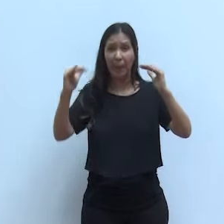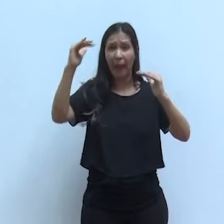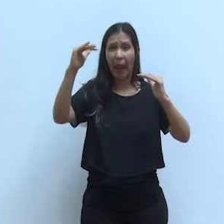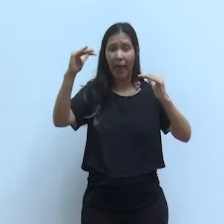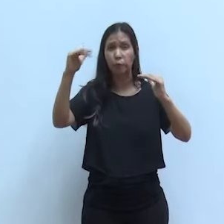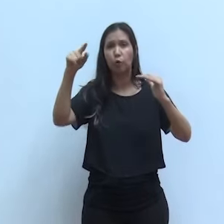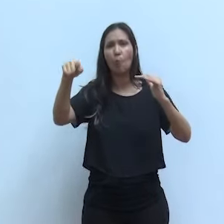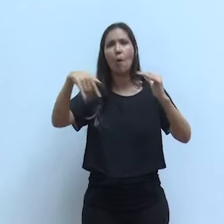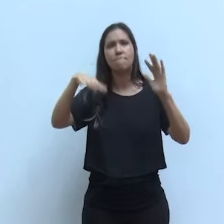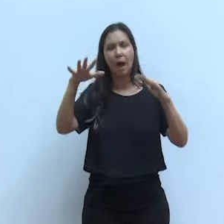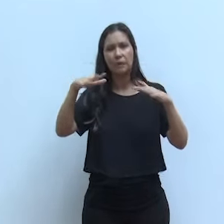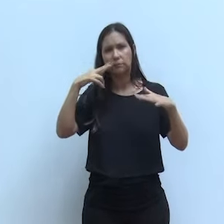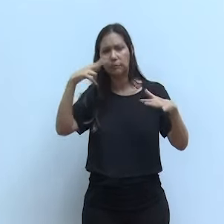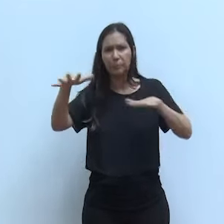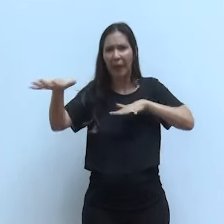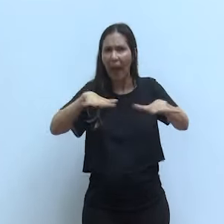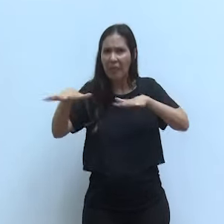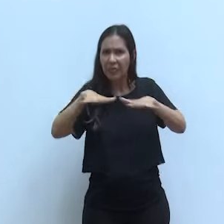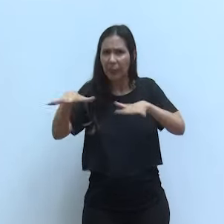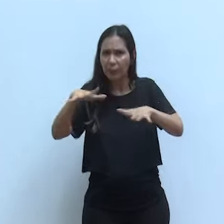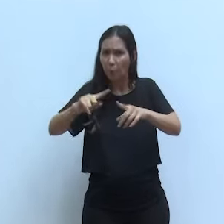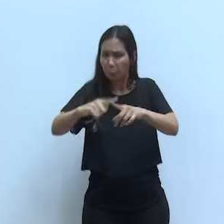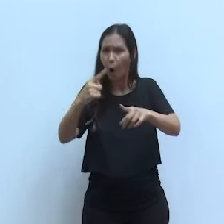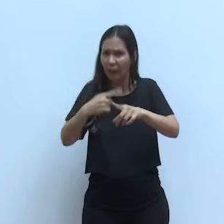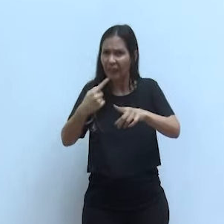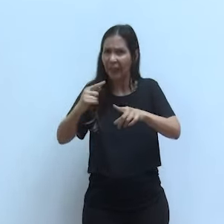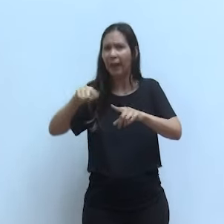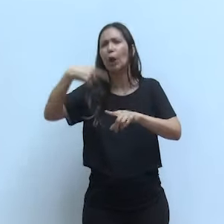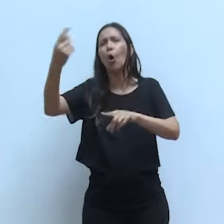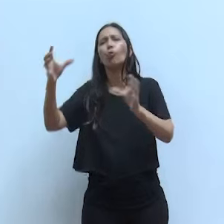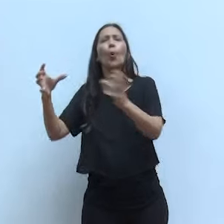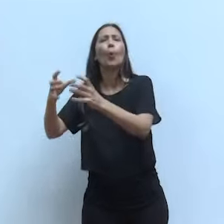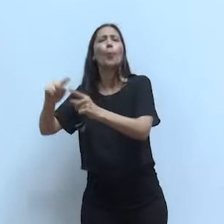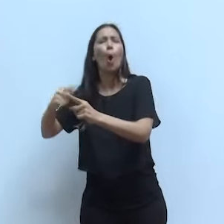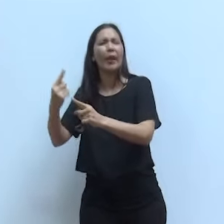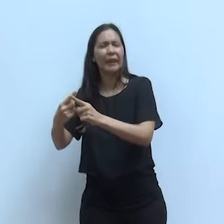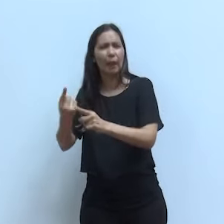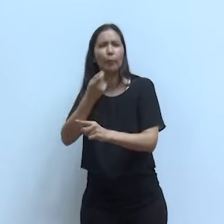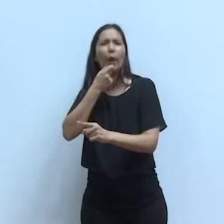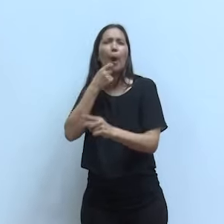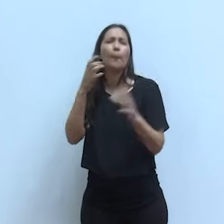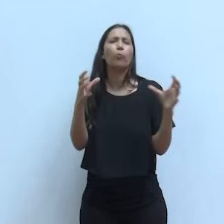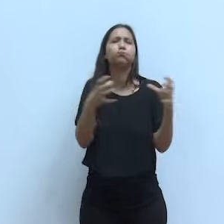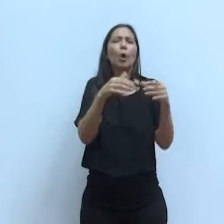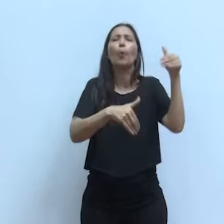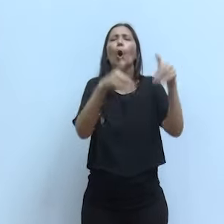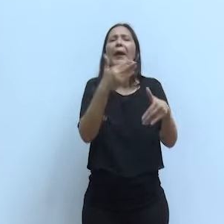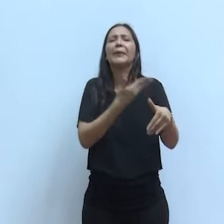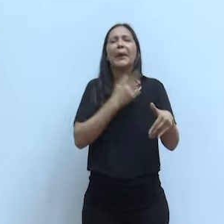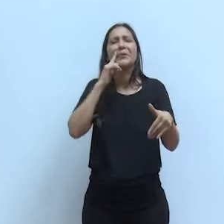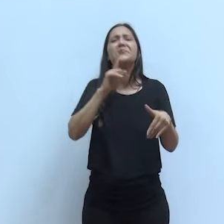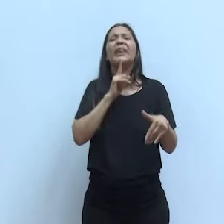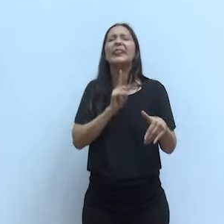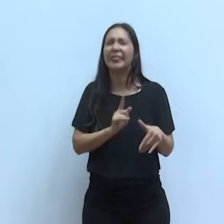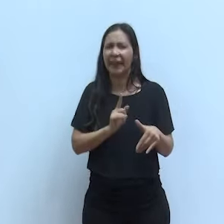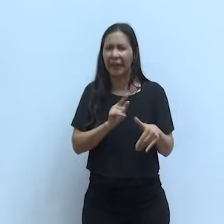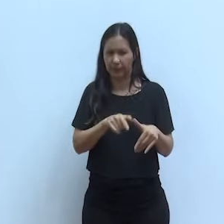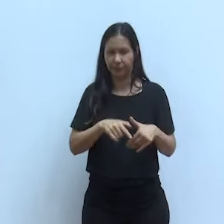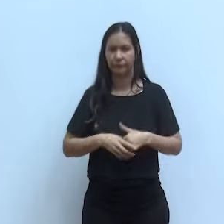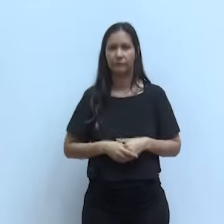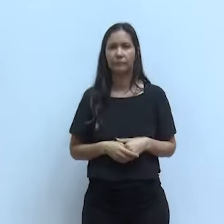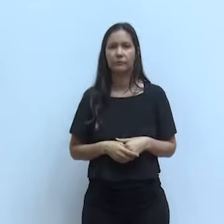política que el resto de las fuerzas políticas incluso que los votantes del Fit más o menos el 23 de la